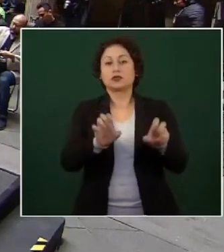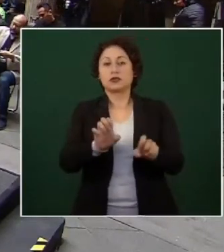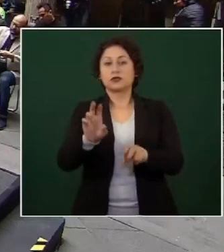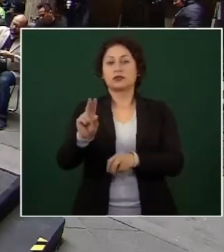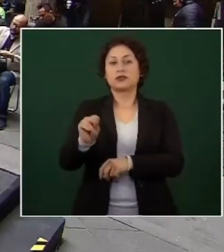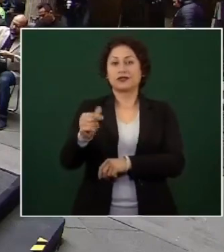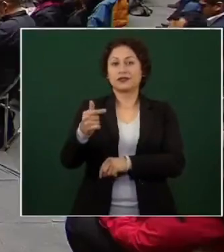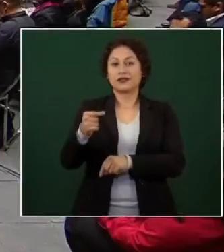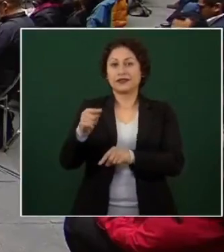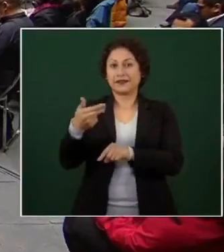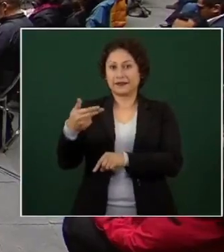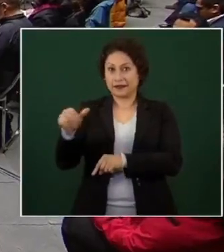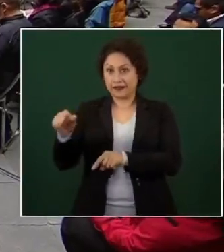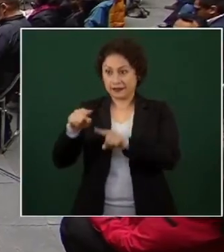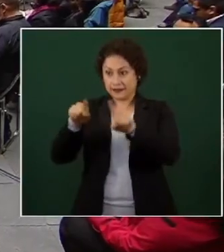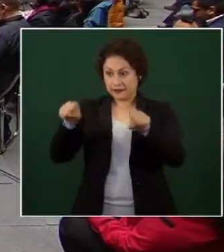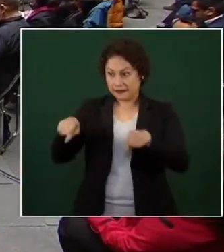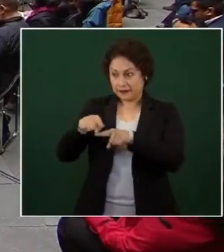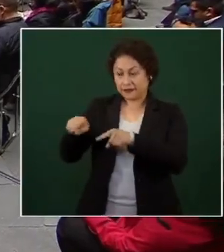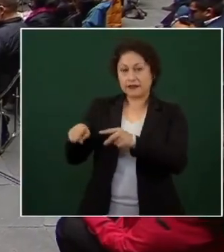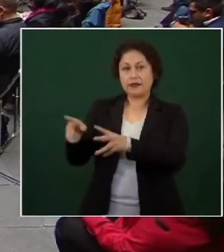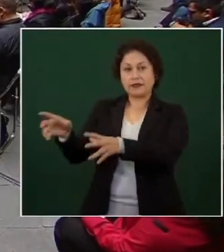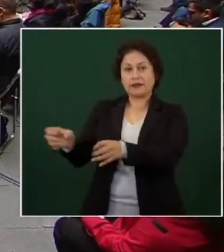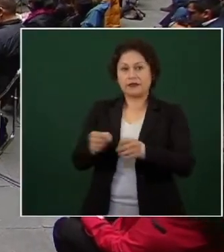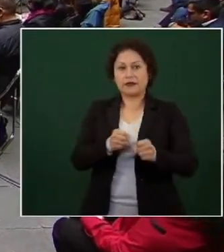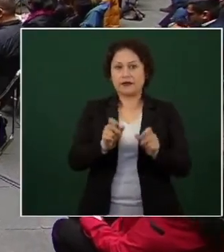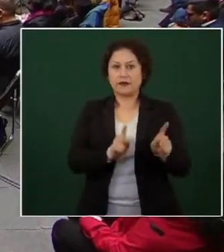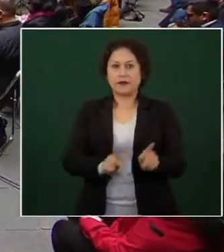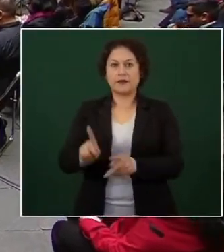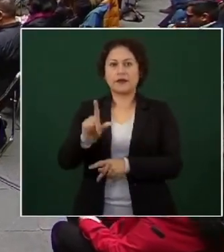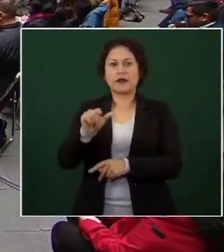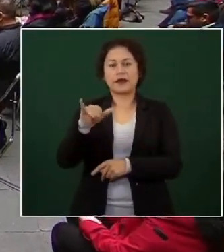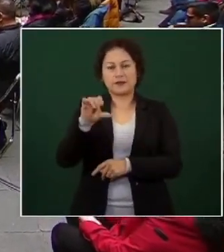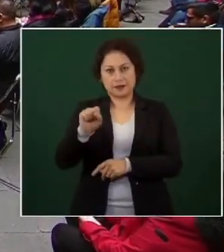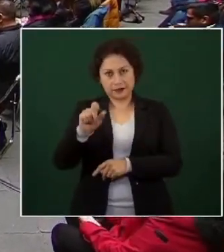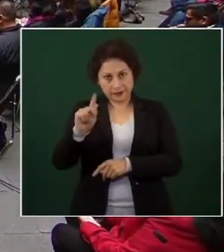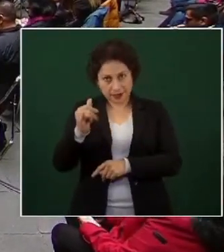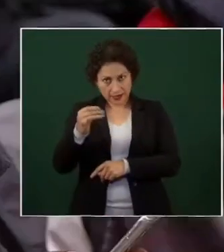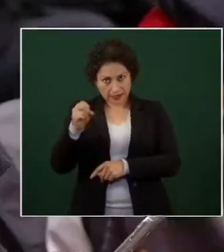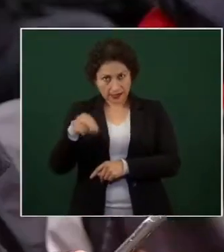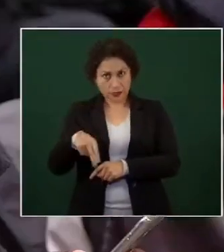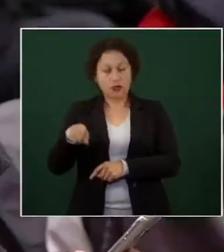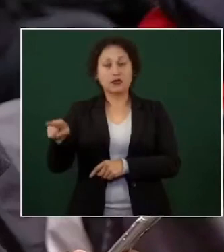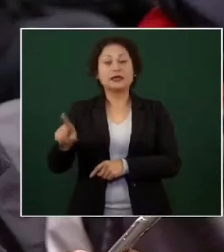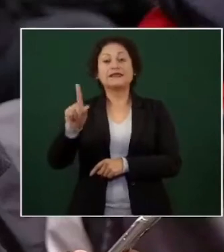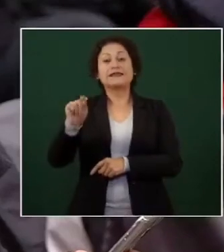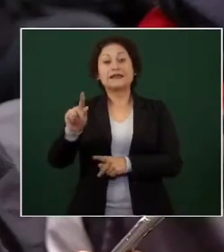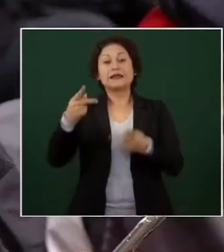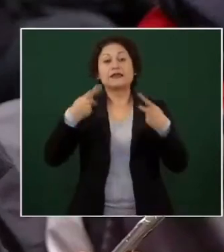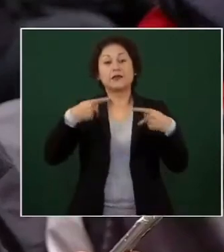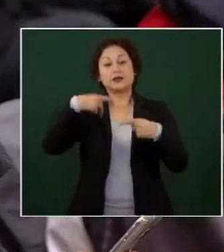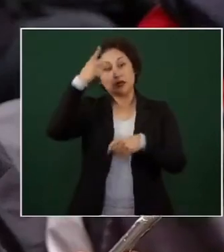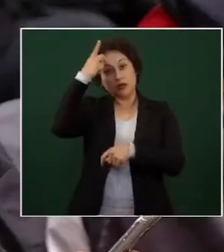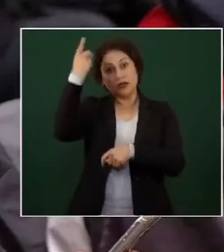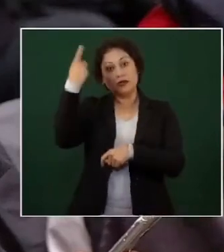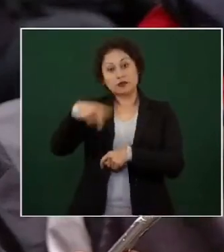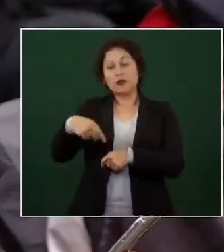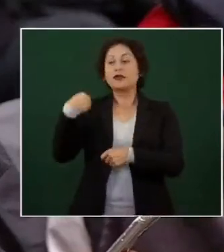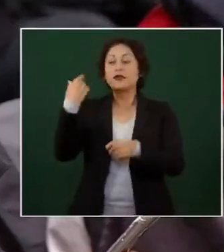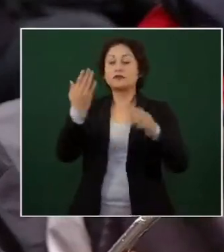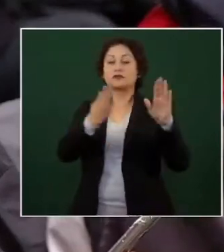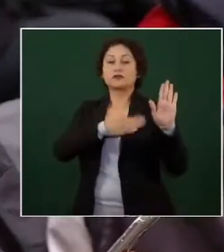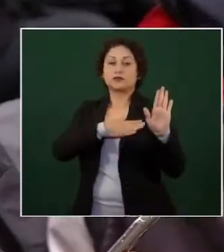hectáreas del ejido Palma Sola Playón Sur a 70 ejidatarios con una promesa de pago de